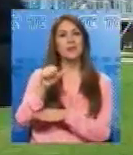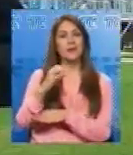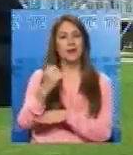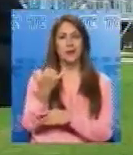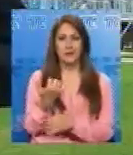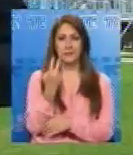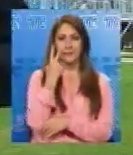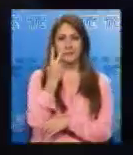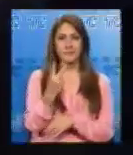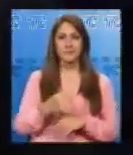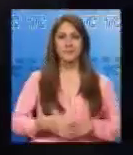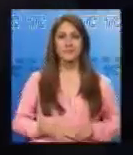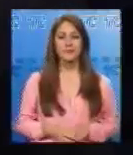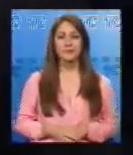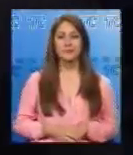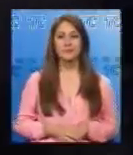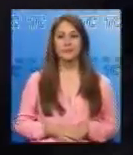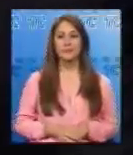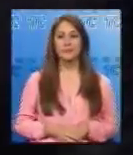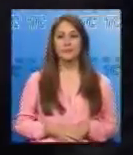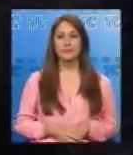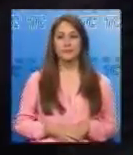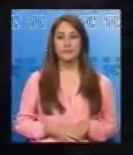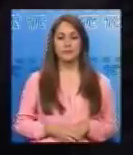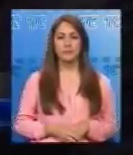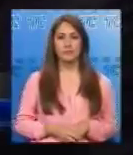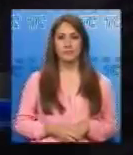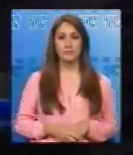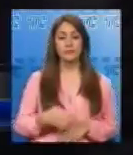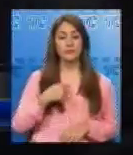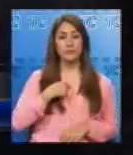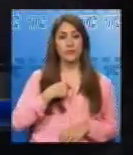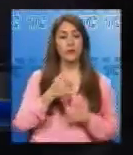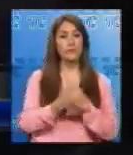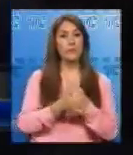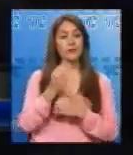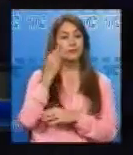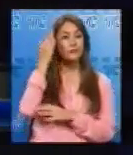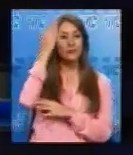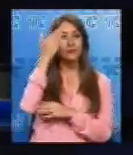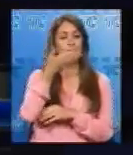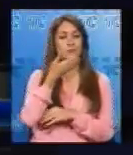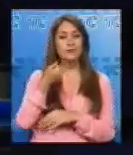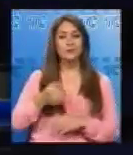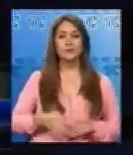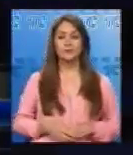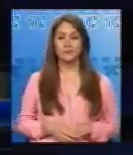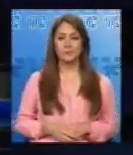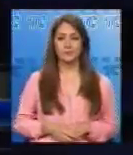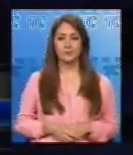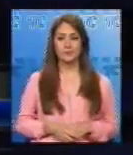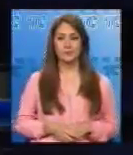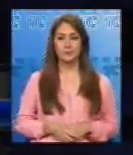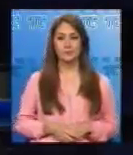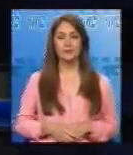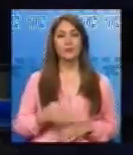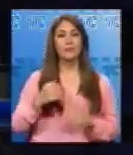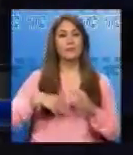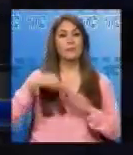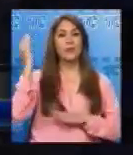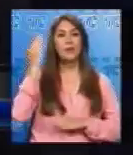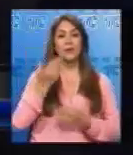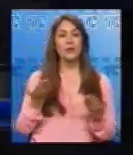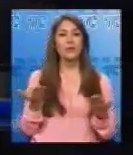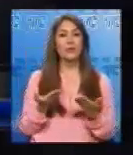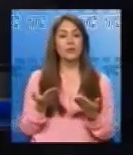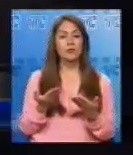Veamos. El mundo del futuro yo creo que será un mundo de bloques. Solos nos tendremos mayor incidencia en